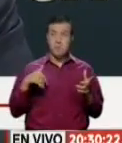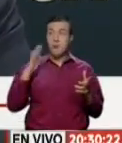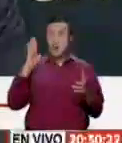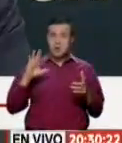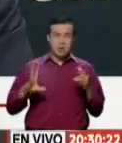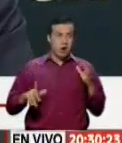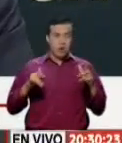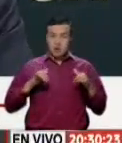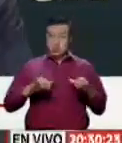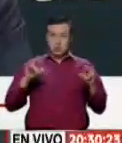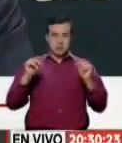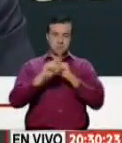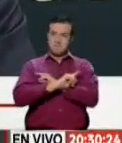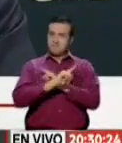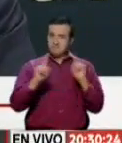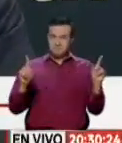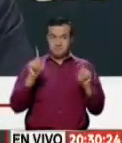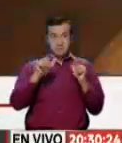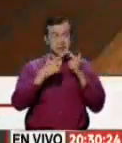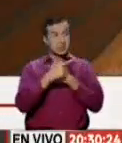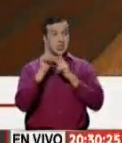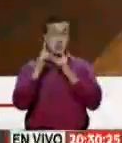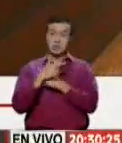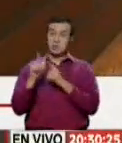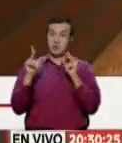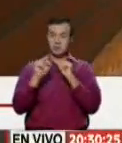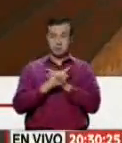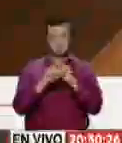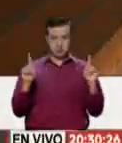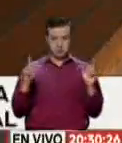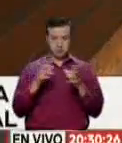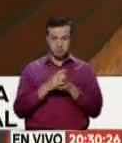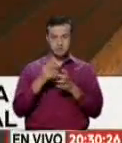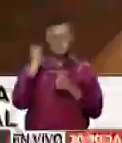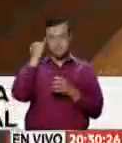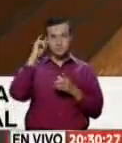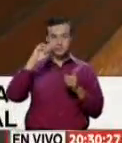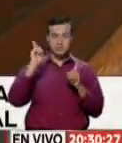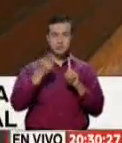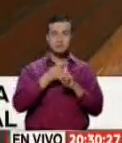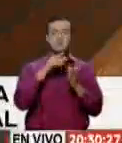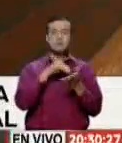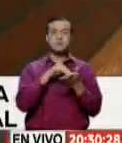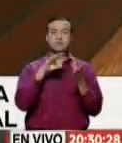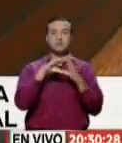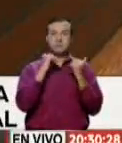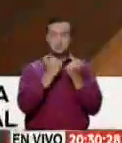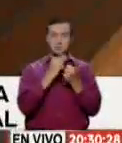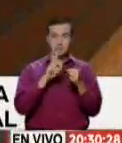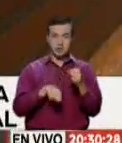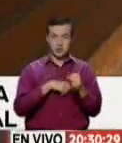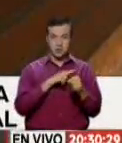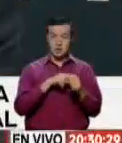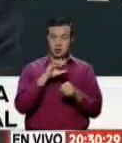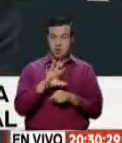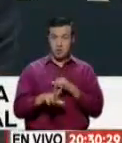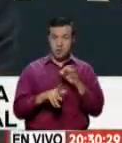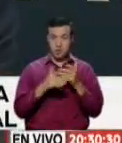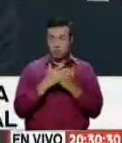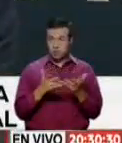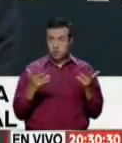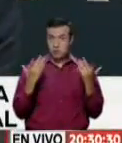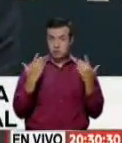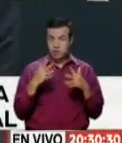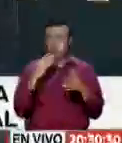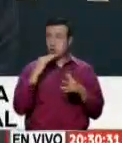reproducir y mantener casos de impunidad. La mesa la integran inicialmente los miembros de la Comisión Nacional Anticorrupción. Lo que hemos